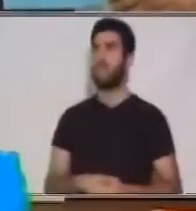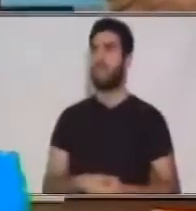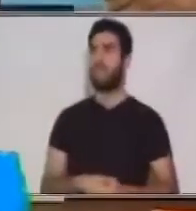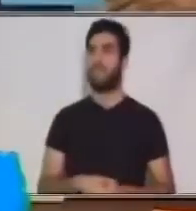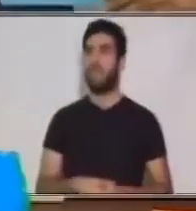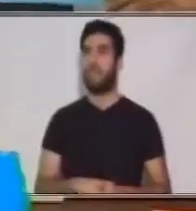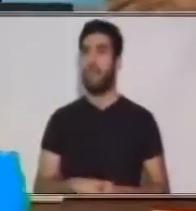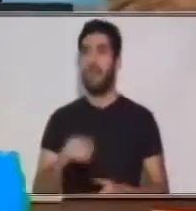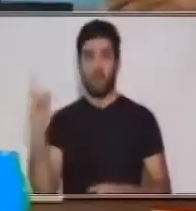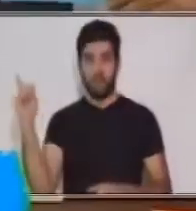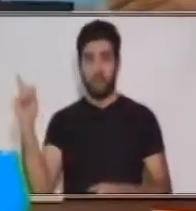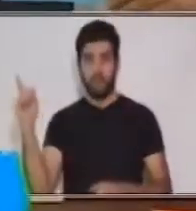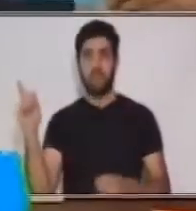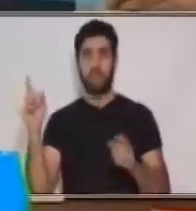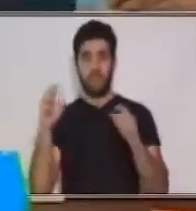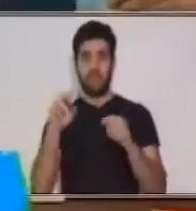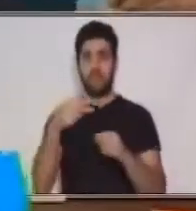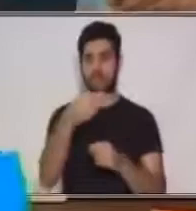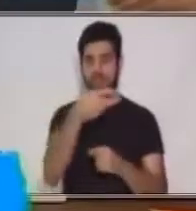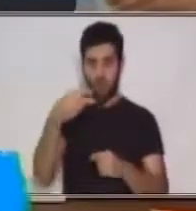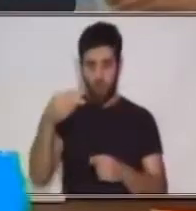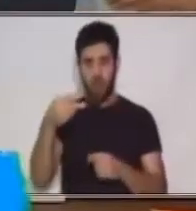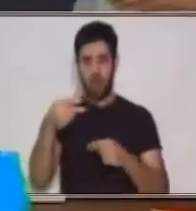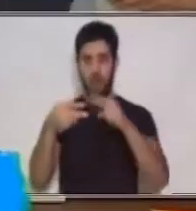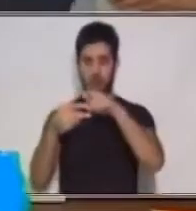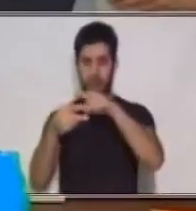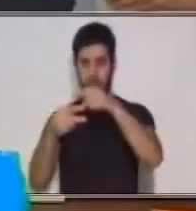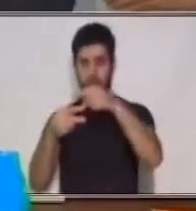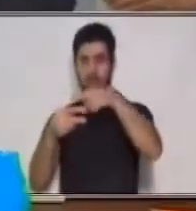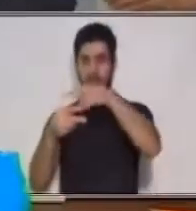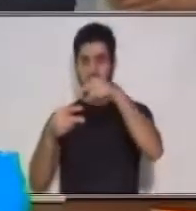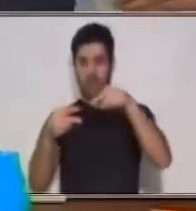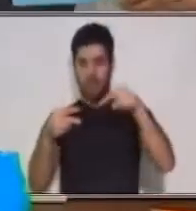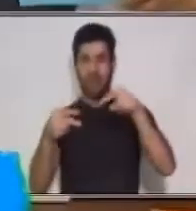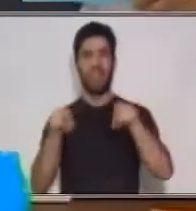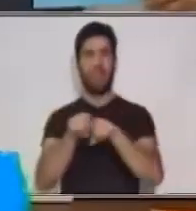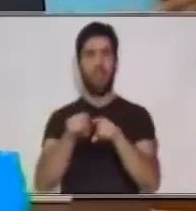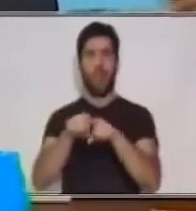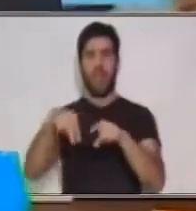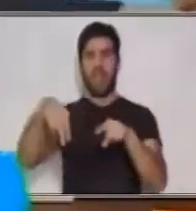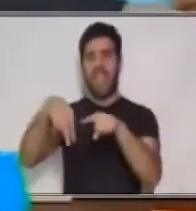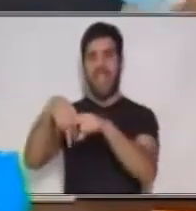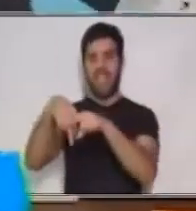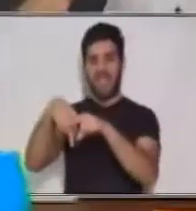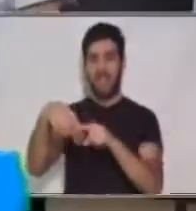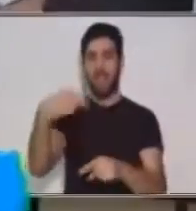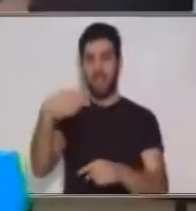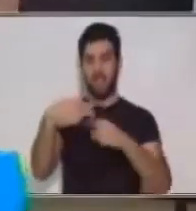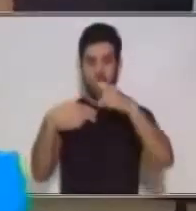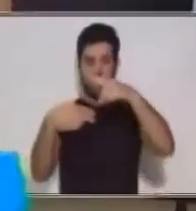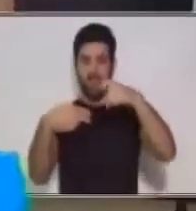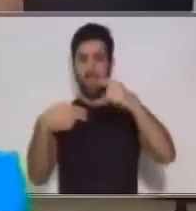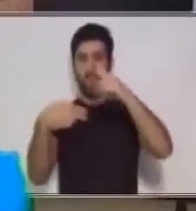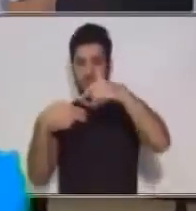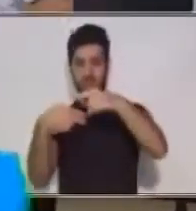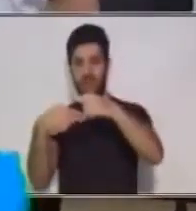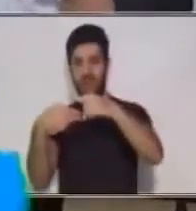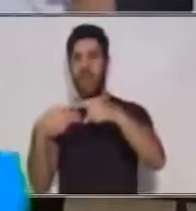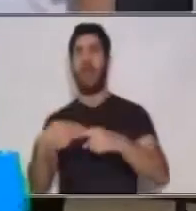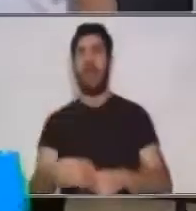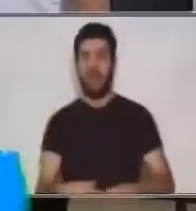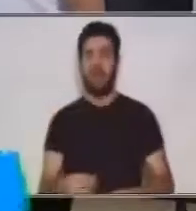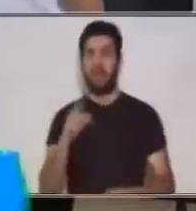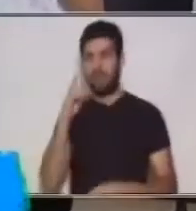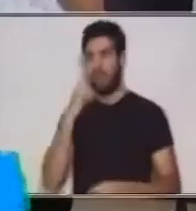este es el símbolo, es un signo igual, Ajá. con una virgulilla arriba. Así es. Muy bien. Muy bien. Entonces vamos a